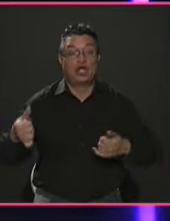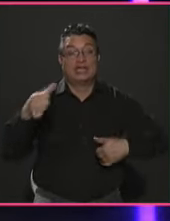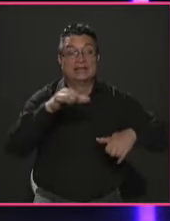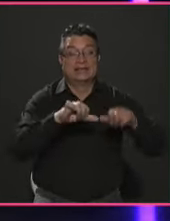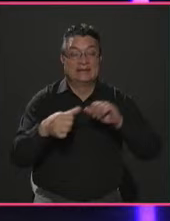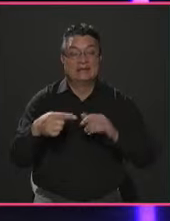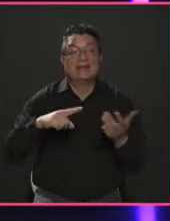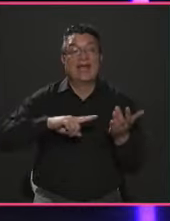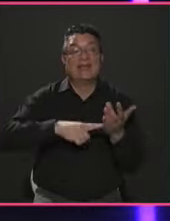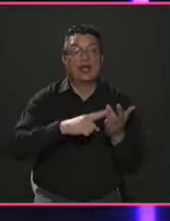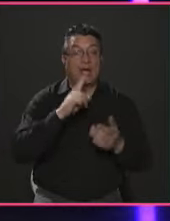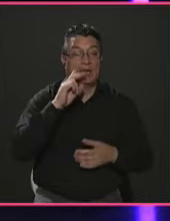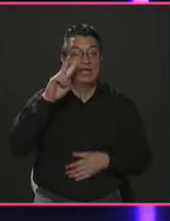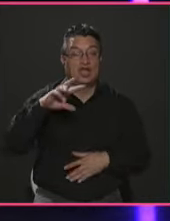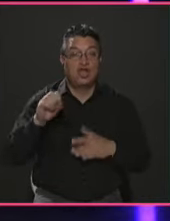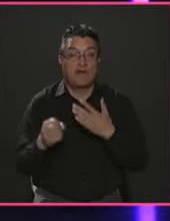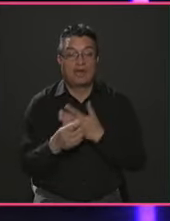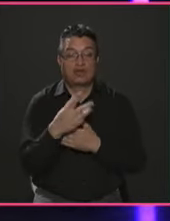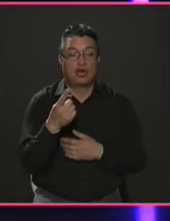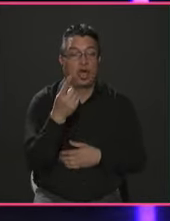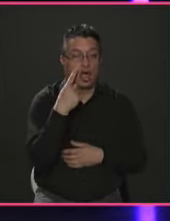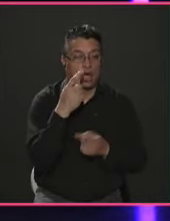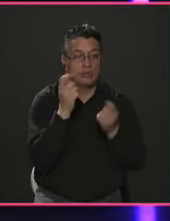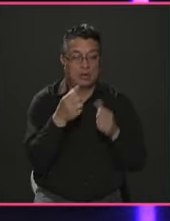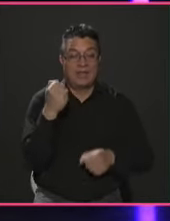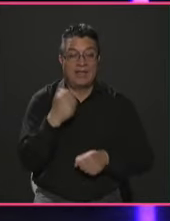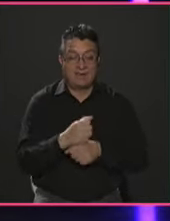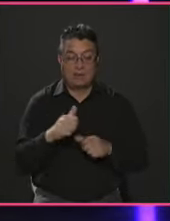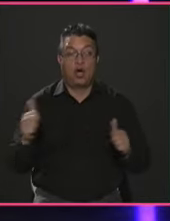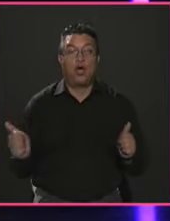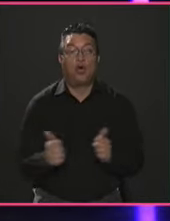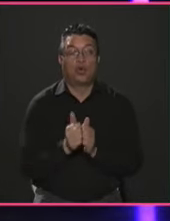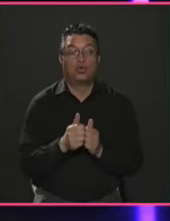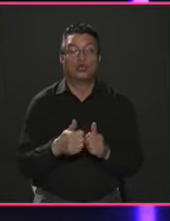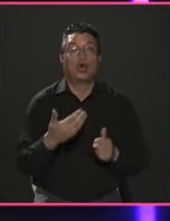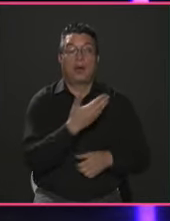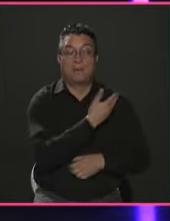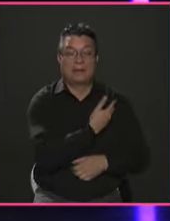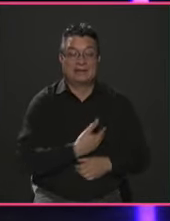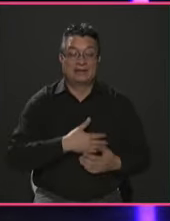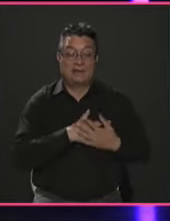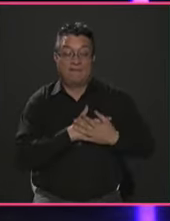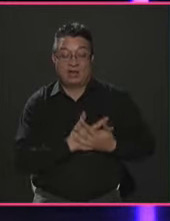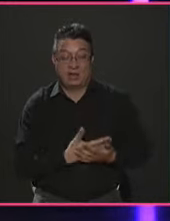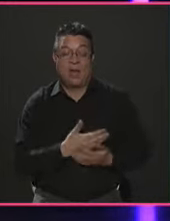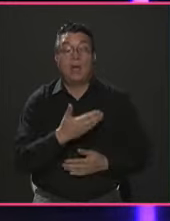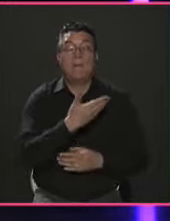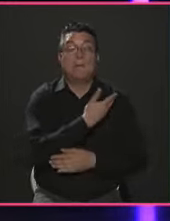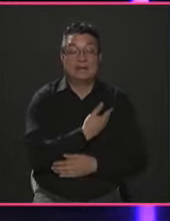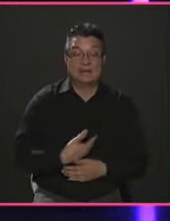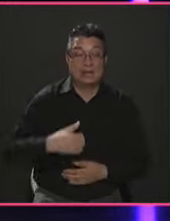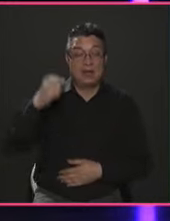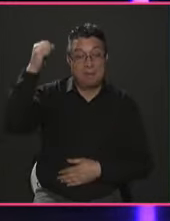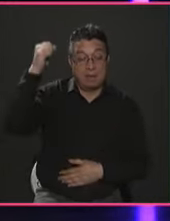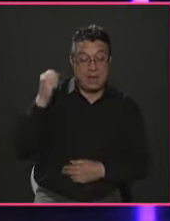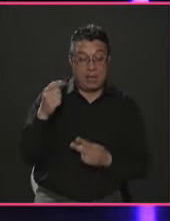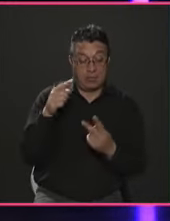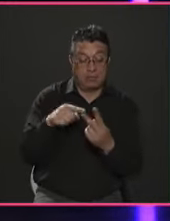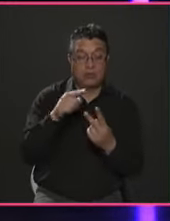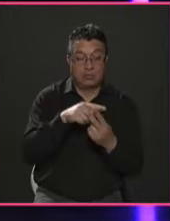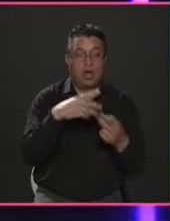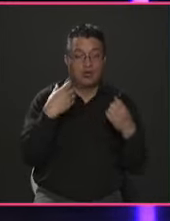tecnología innovación y conocimiento trabajamos junos con la presidenta bachel y el presidente Piñera para lograr ten ese